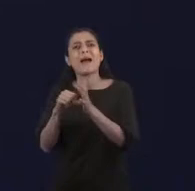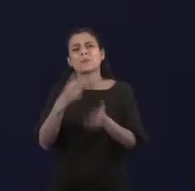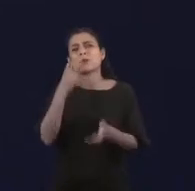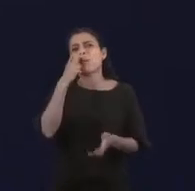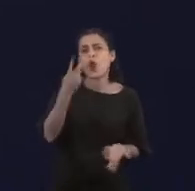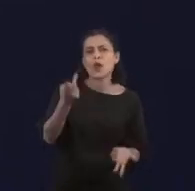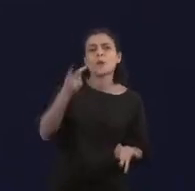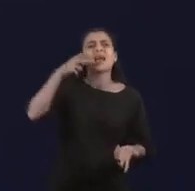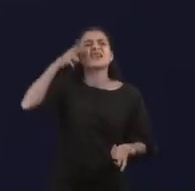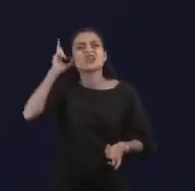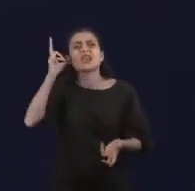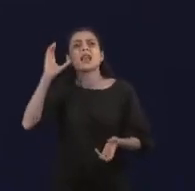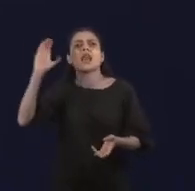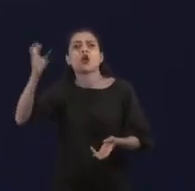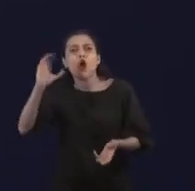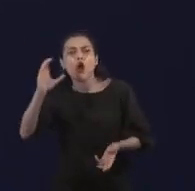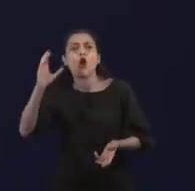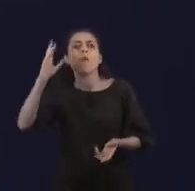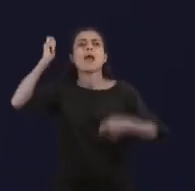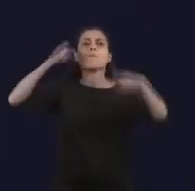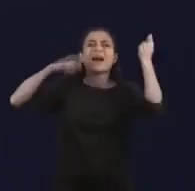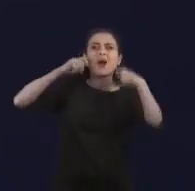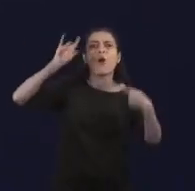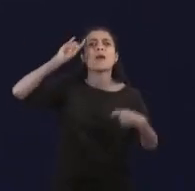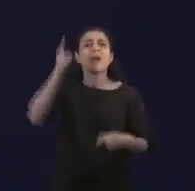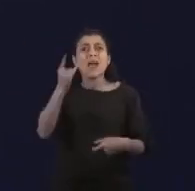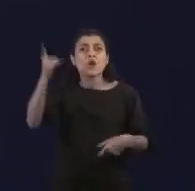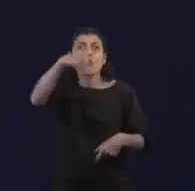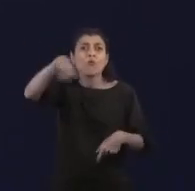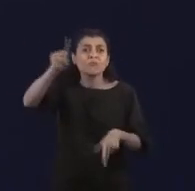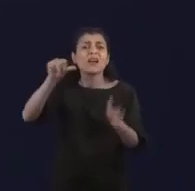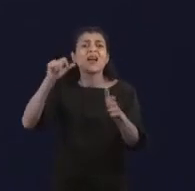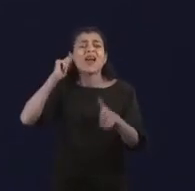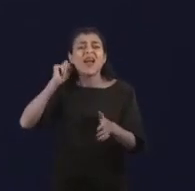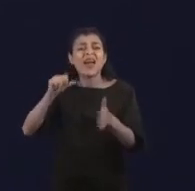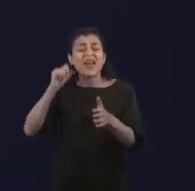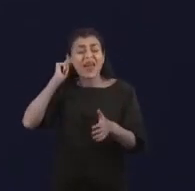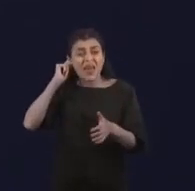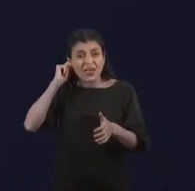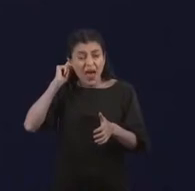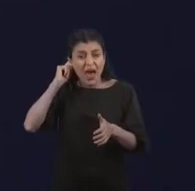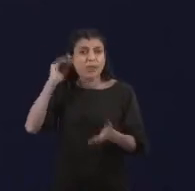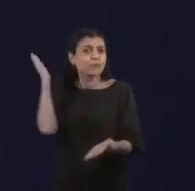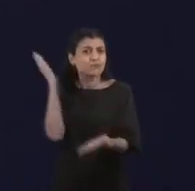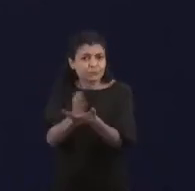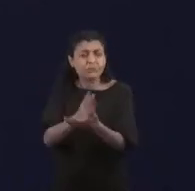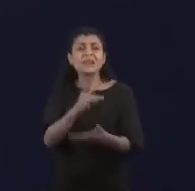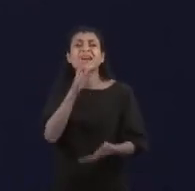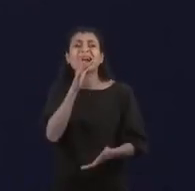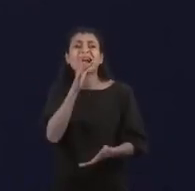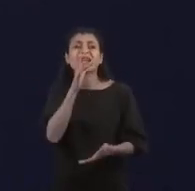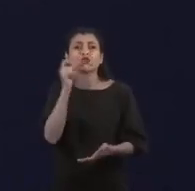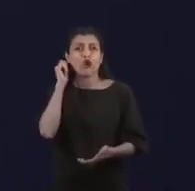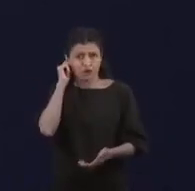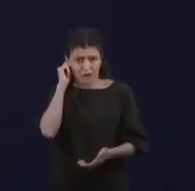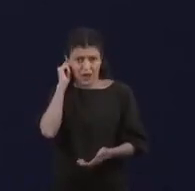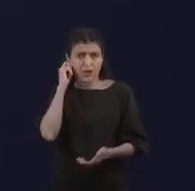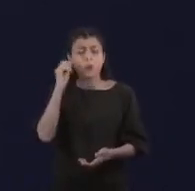Bolivia, Chile, Colombia, Paraguay, Perú, la edad de imputabilidad es a los 14 años, en Brasil a los 12. También